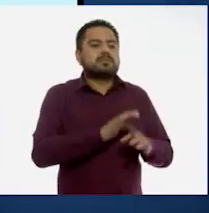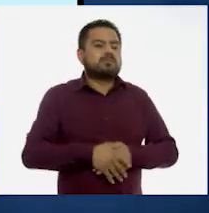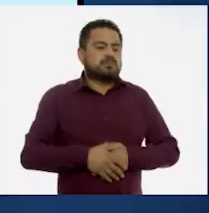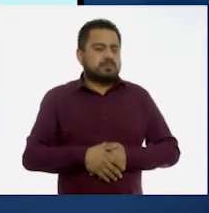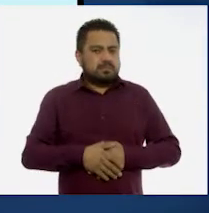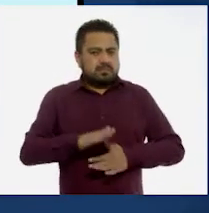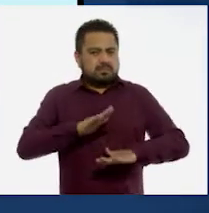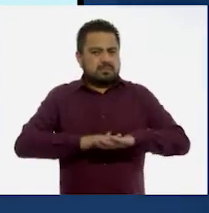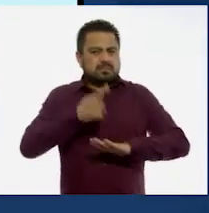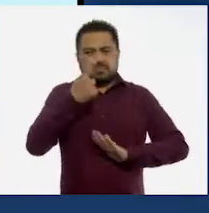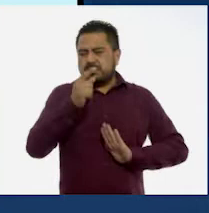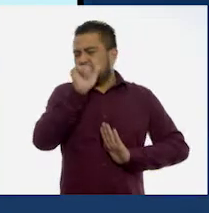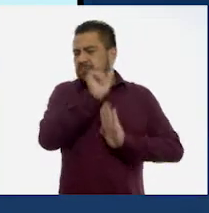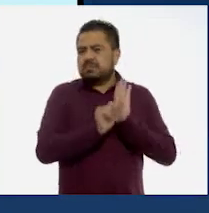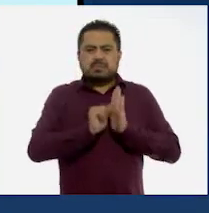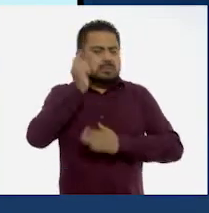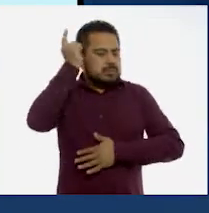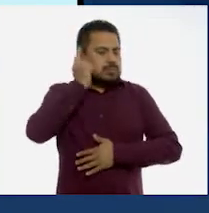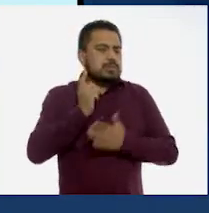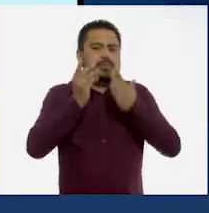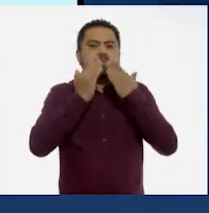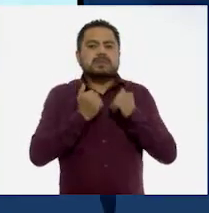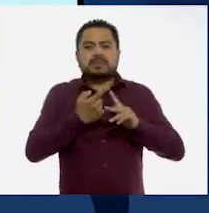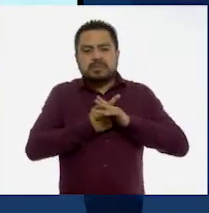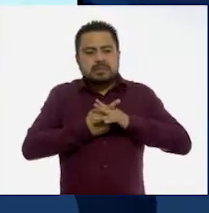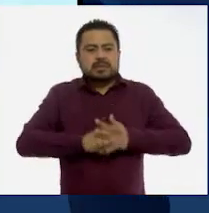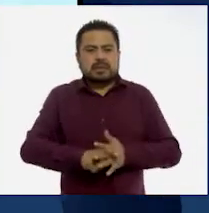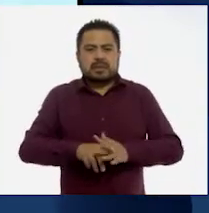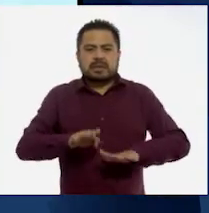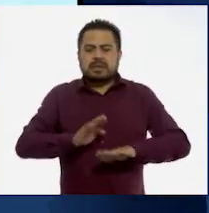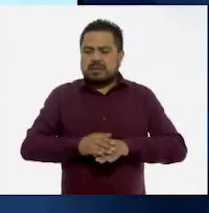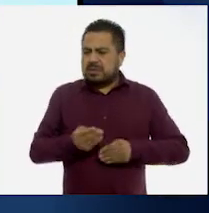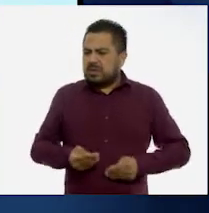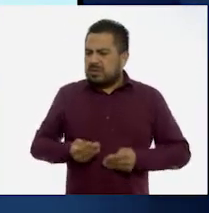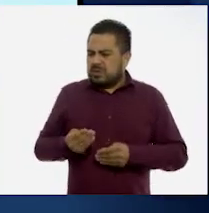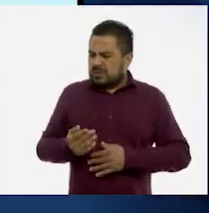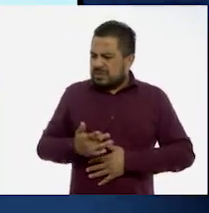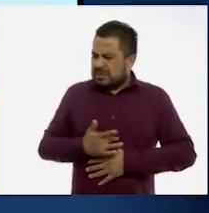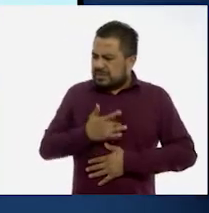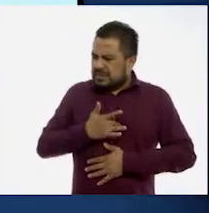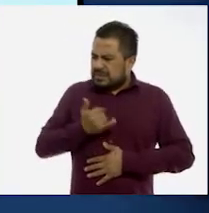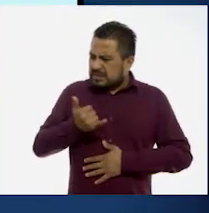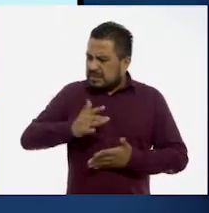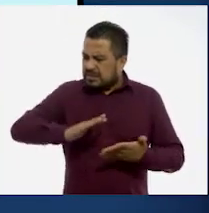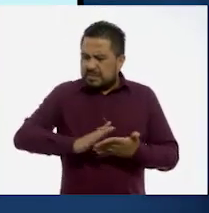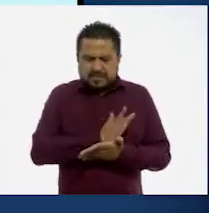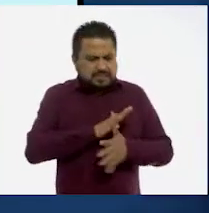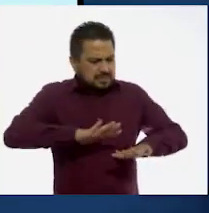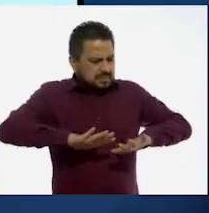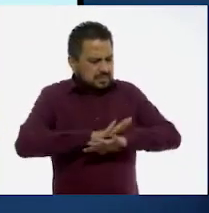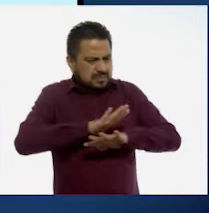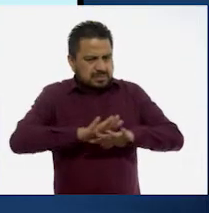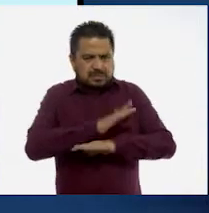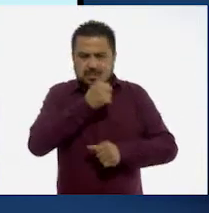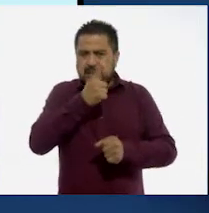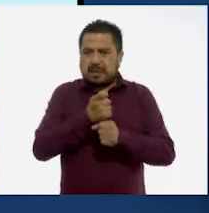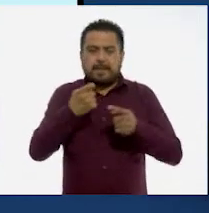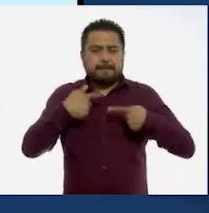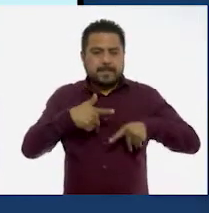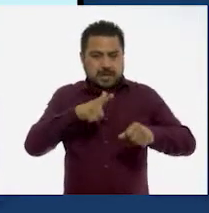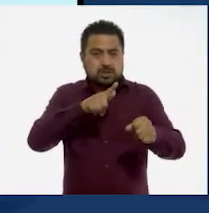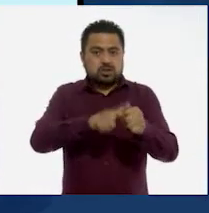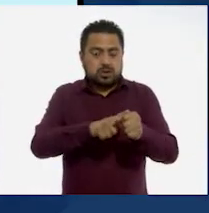Llevaba más de un mes sin dormir, lo cual empezaba a dejarle huellas. Y al cambiarlo en primera